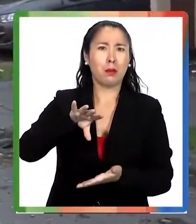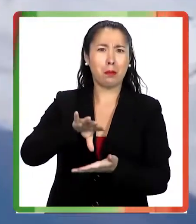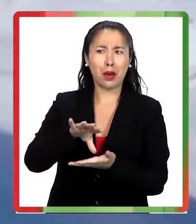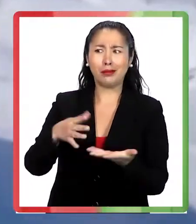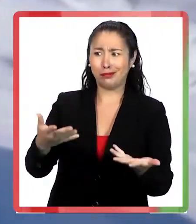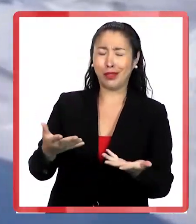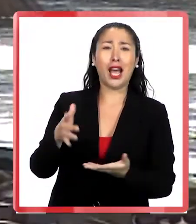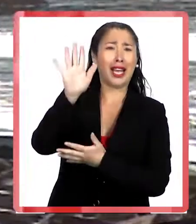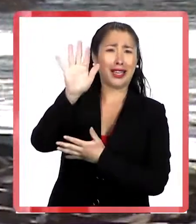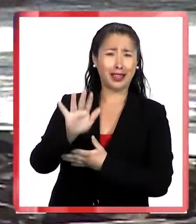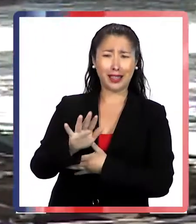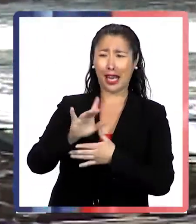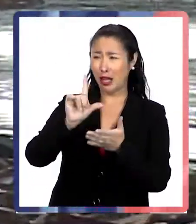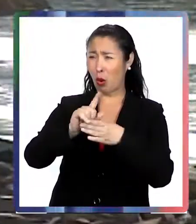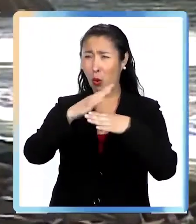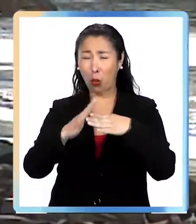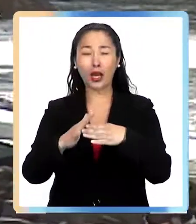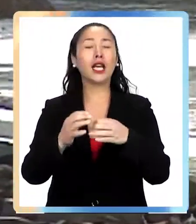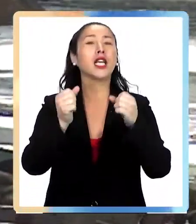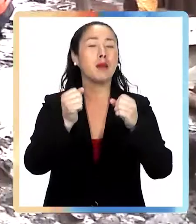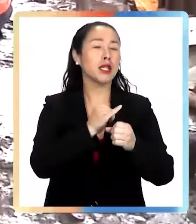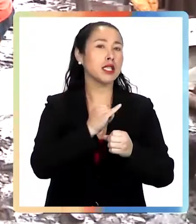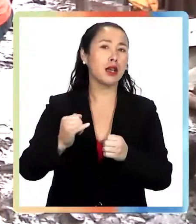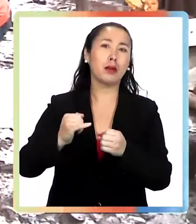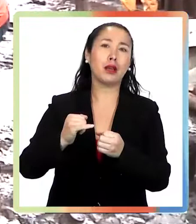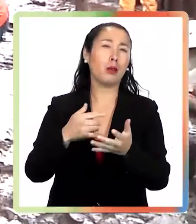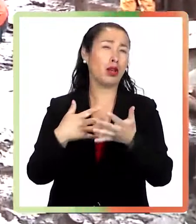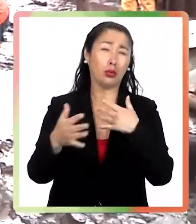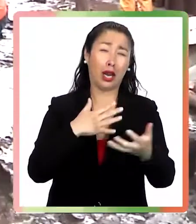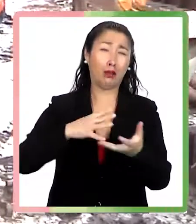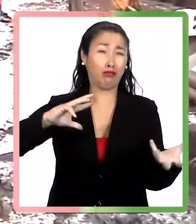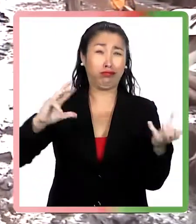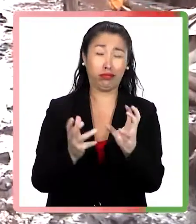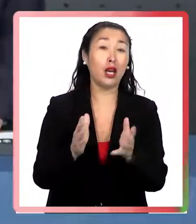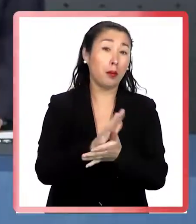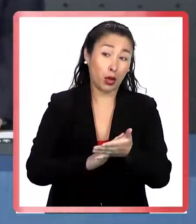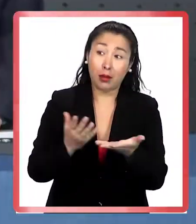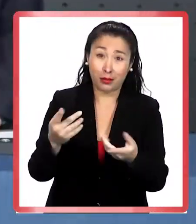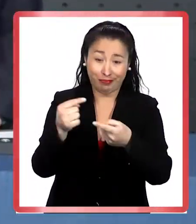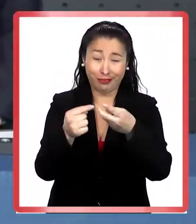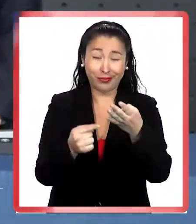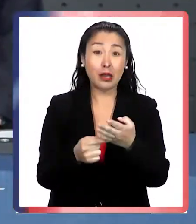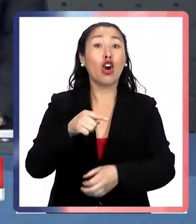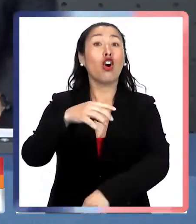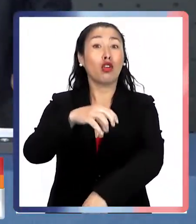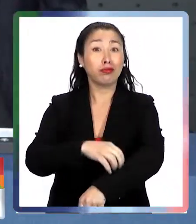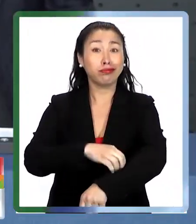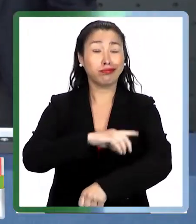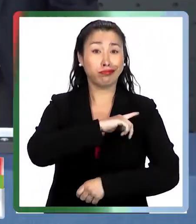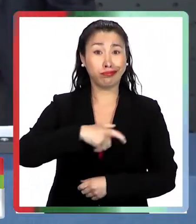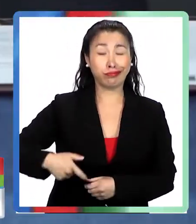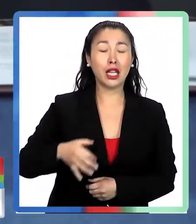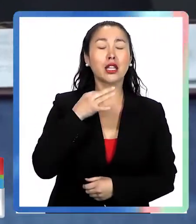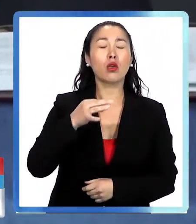Nuestro país tiene características geográficas que lo hacen propenso a desastres naturales como estos. Por eso el gobierno regional